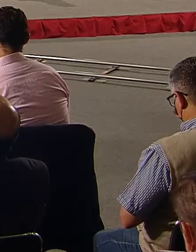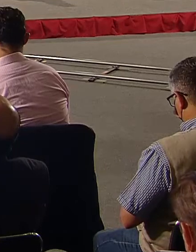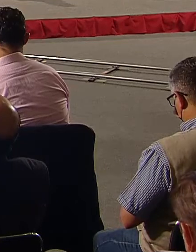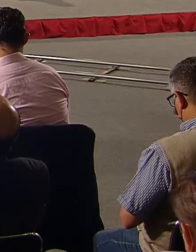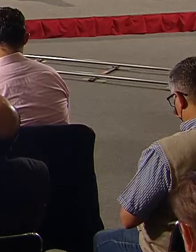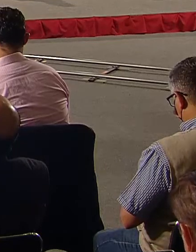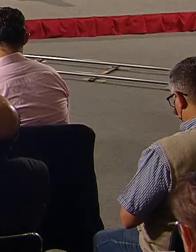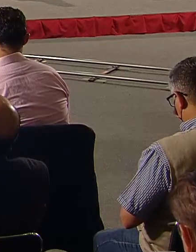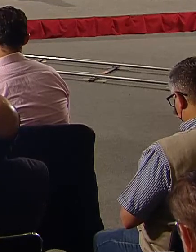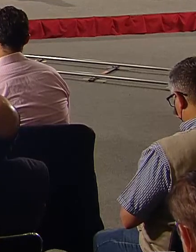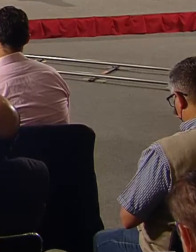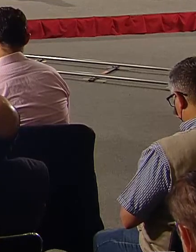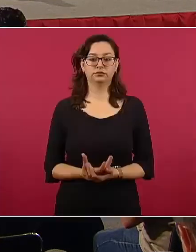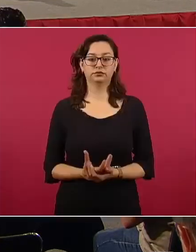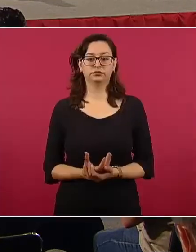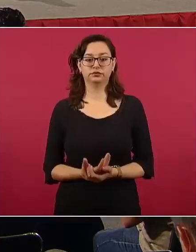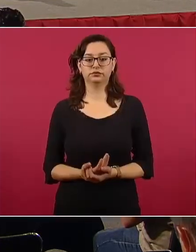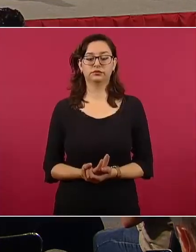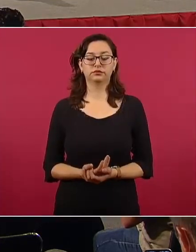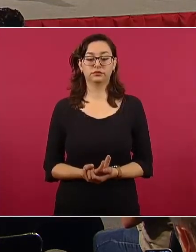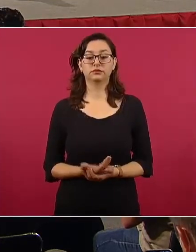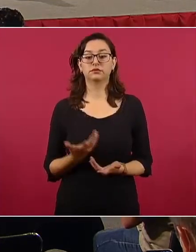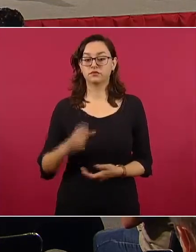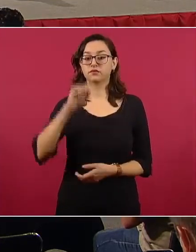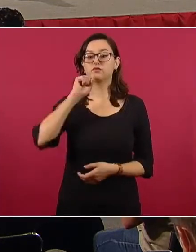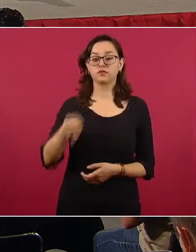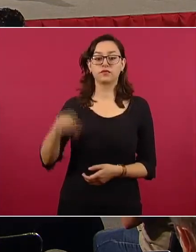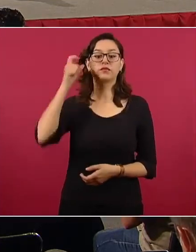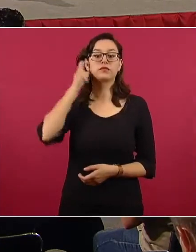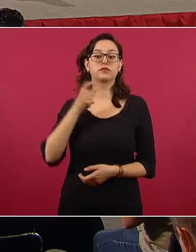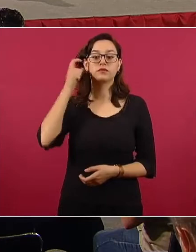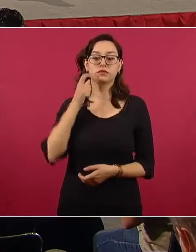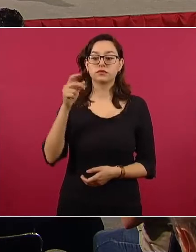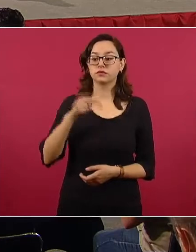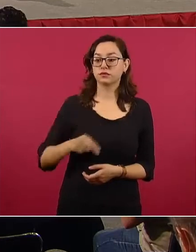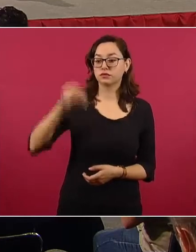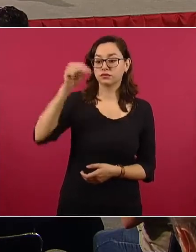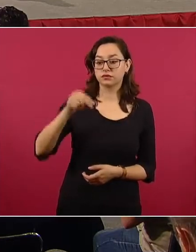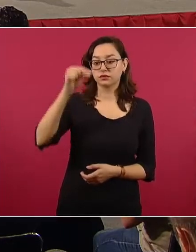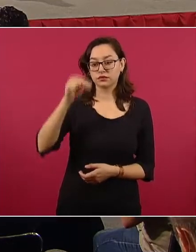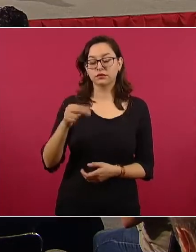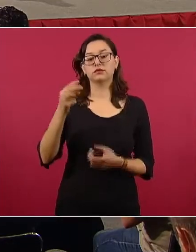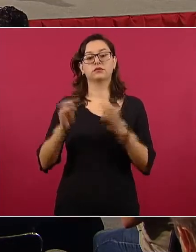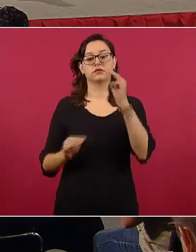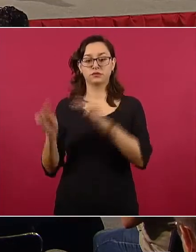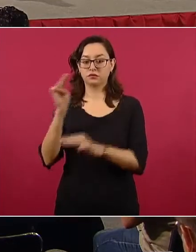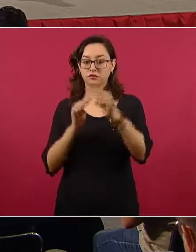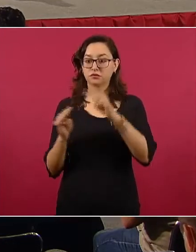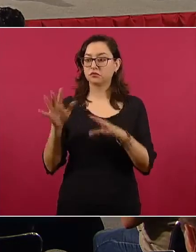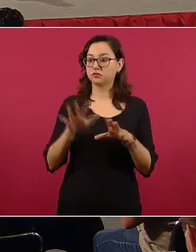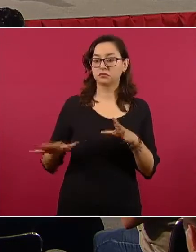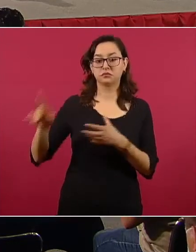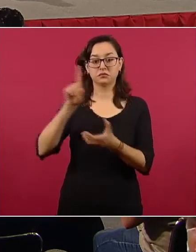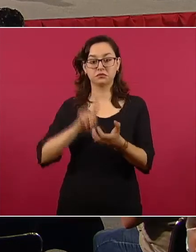873,000 niños que no tienen en la región norte, Tierra Caliente, región montaña y Costa Chica pediatras. Muchas